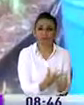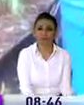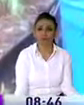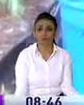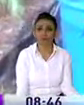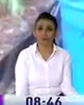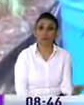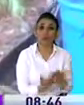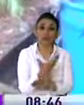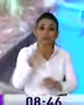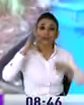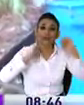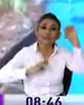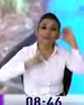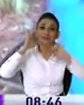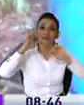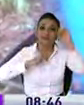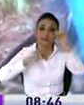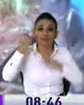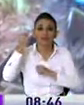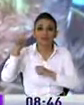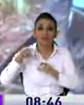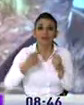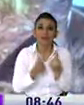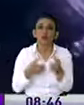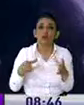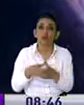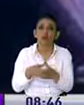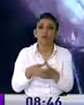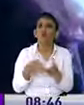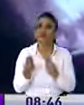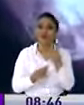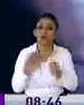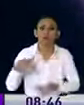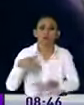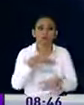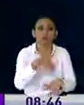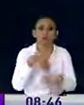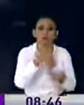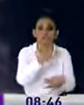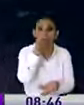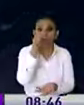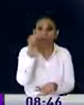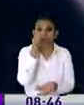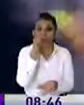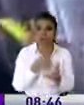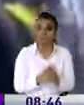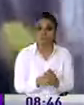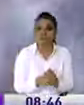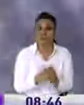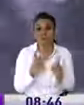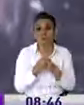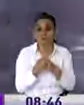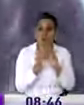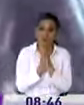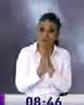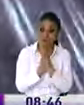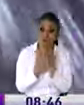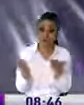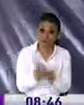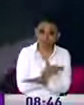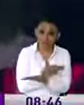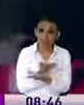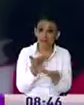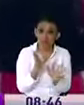nueva modalidad que están utilizando las organizaciones dedicadas al narcotráfico. Luego de procesar el pedido, levantan las carpas